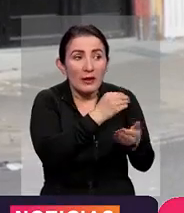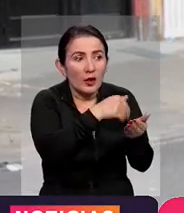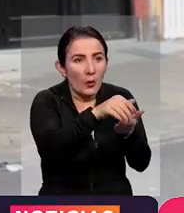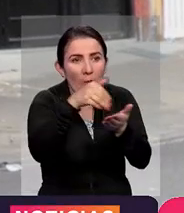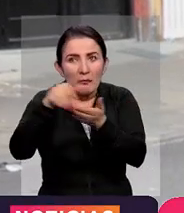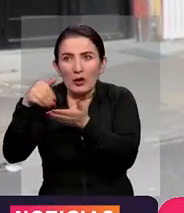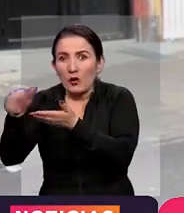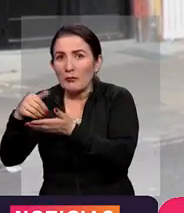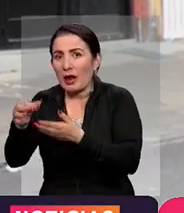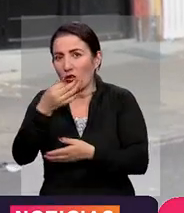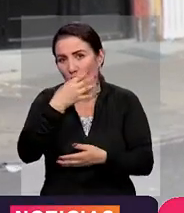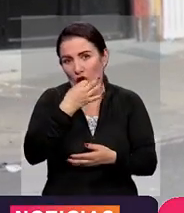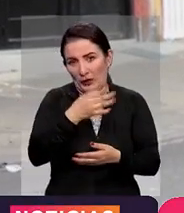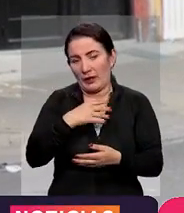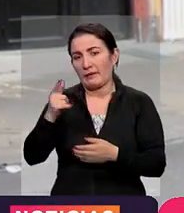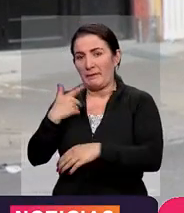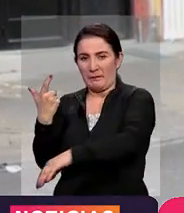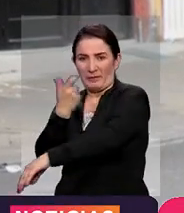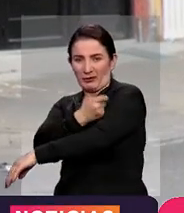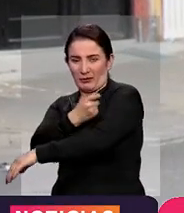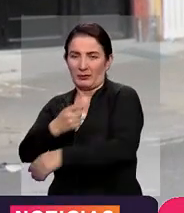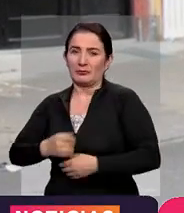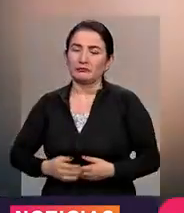en droguerías y también en veterinarias.